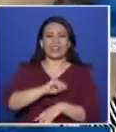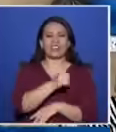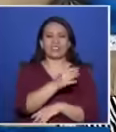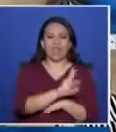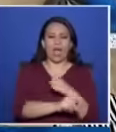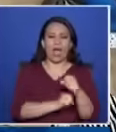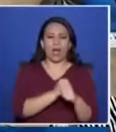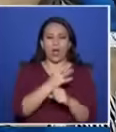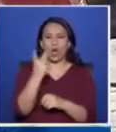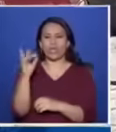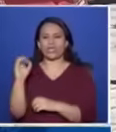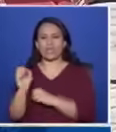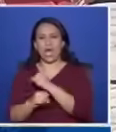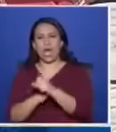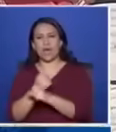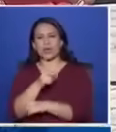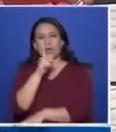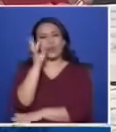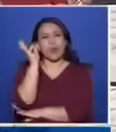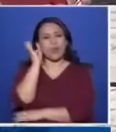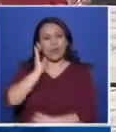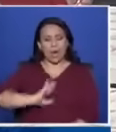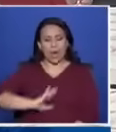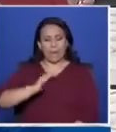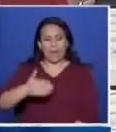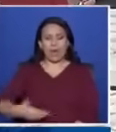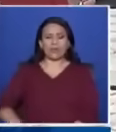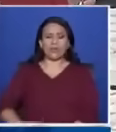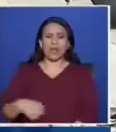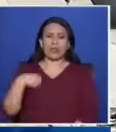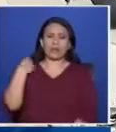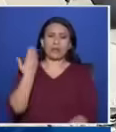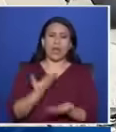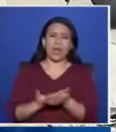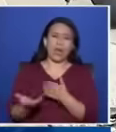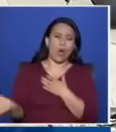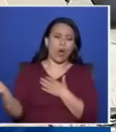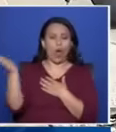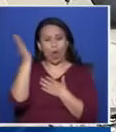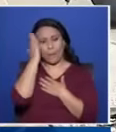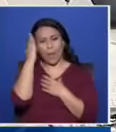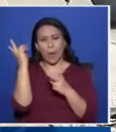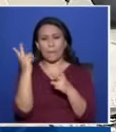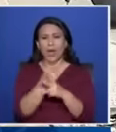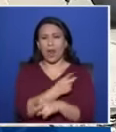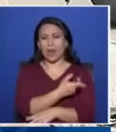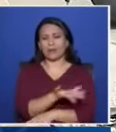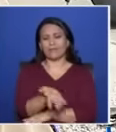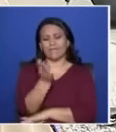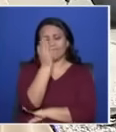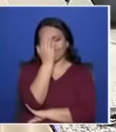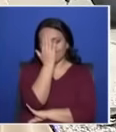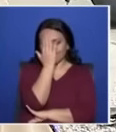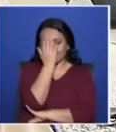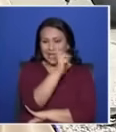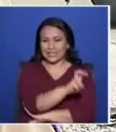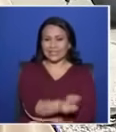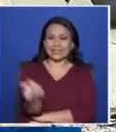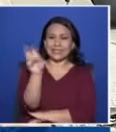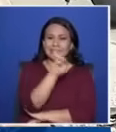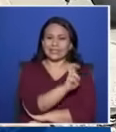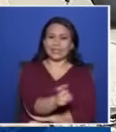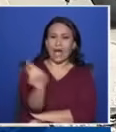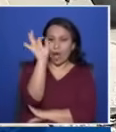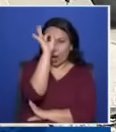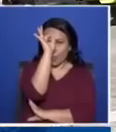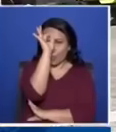años. Entre ellas, una mujer embarazada. Se han realizado las gestiones de evacuación de las personas heridas,